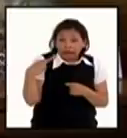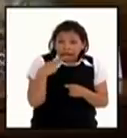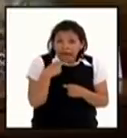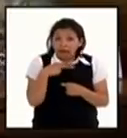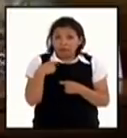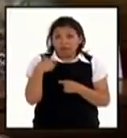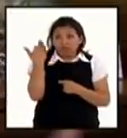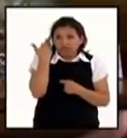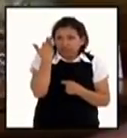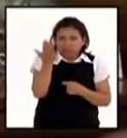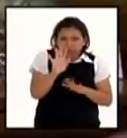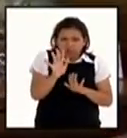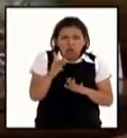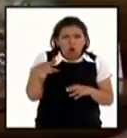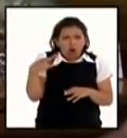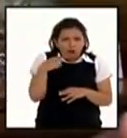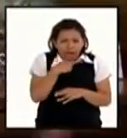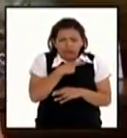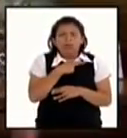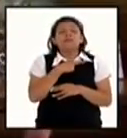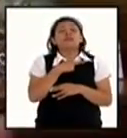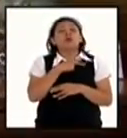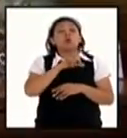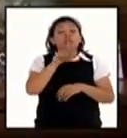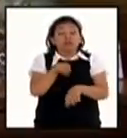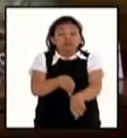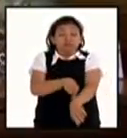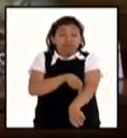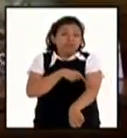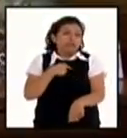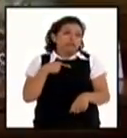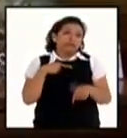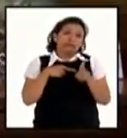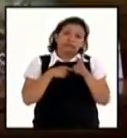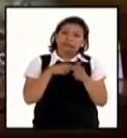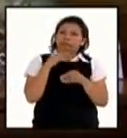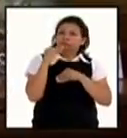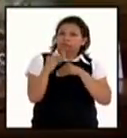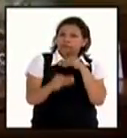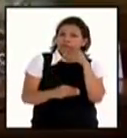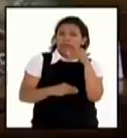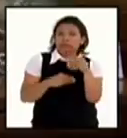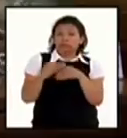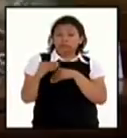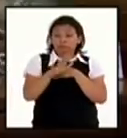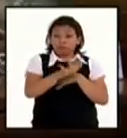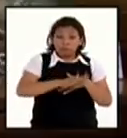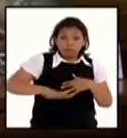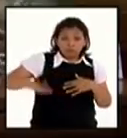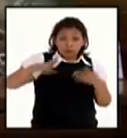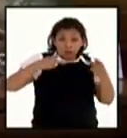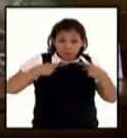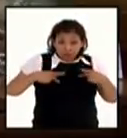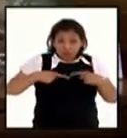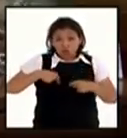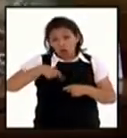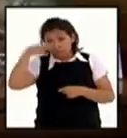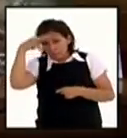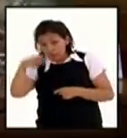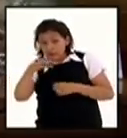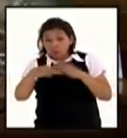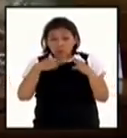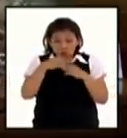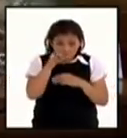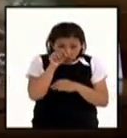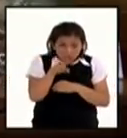los hagamos largos, pues la confrontación sigue. La sociedad, nuestras sociedades mexicanas y del mundo, tienen